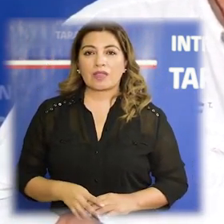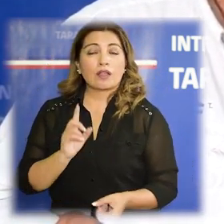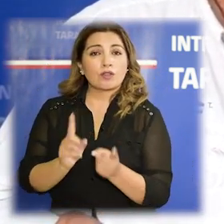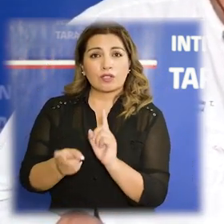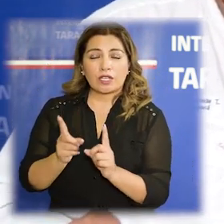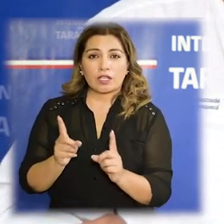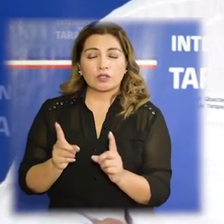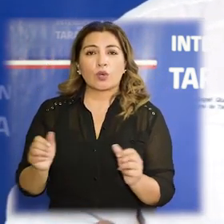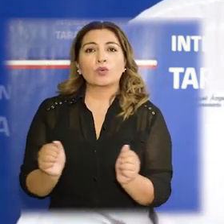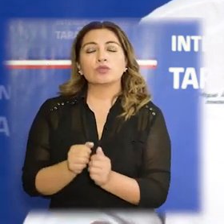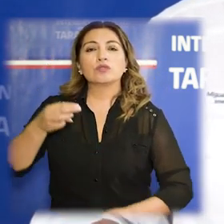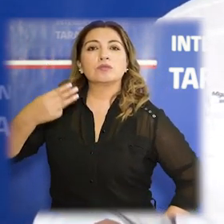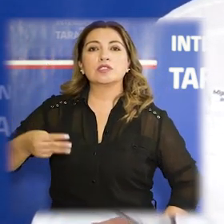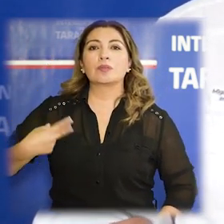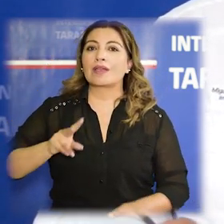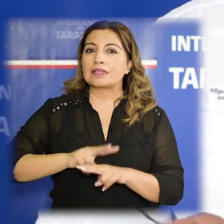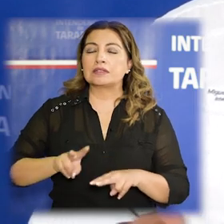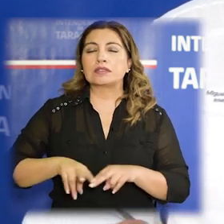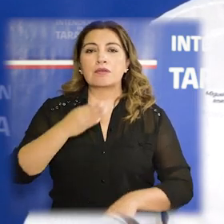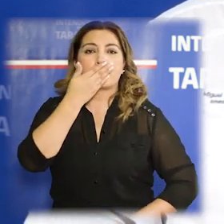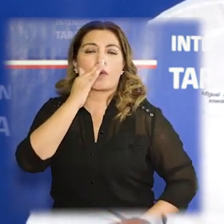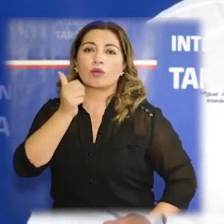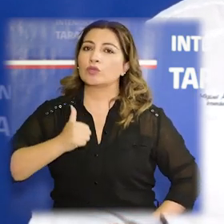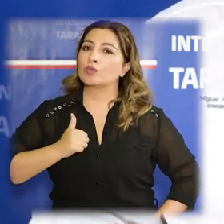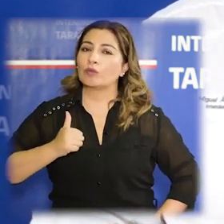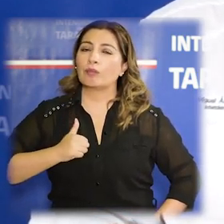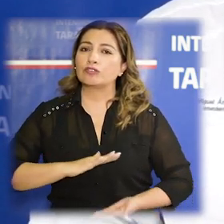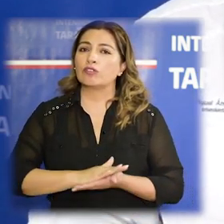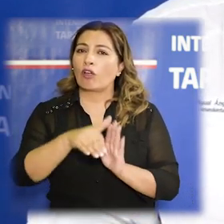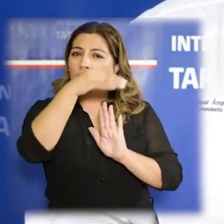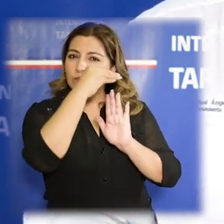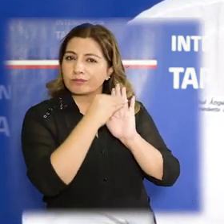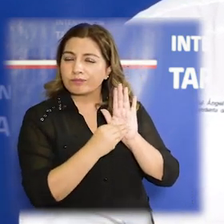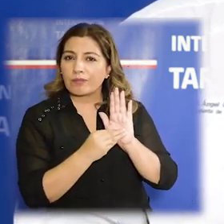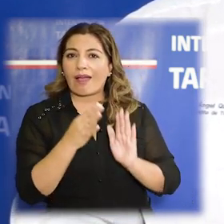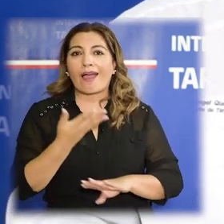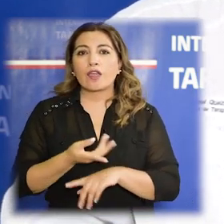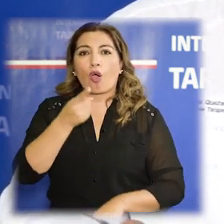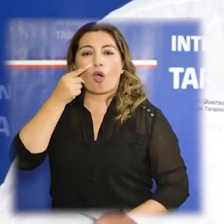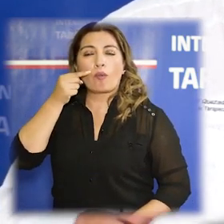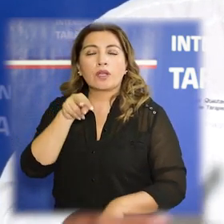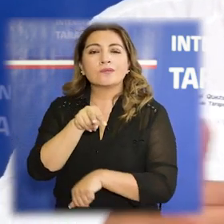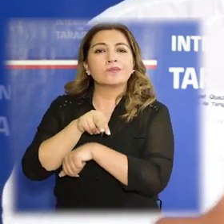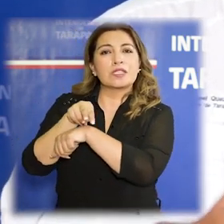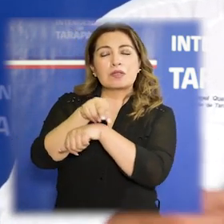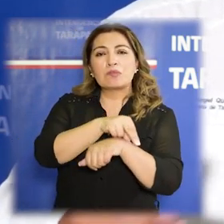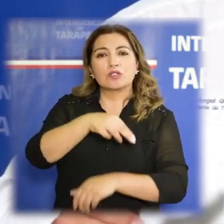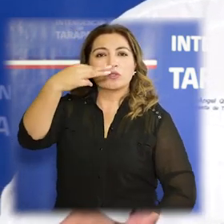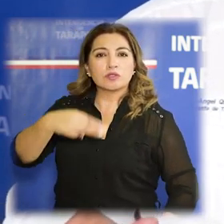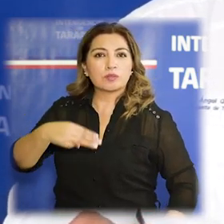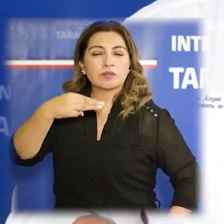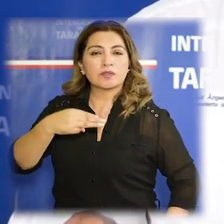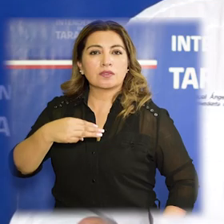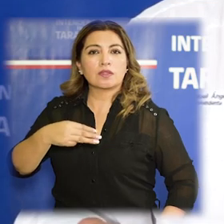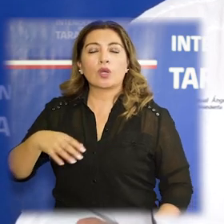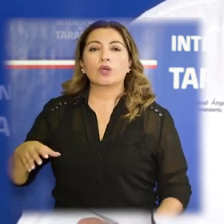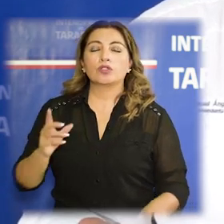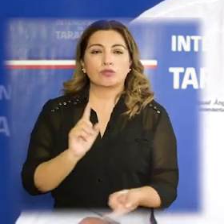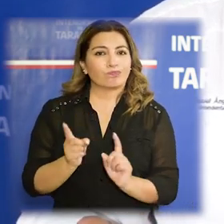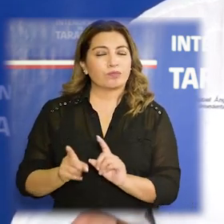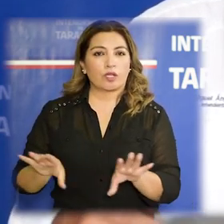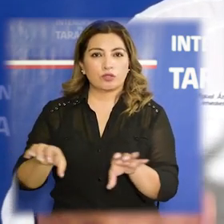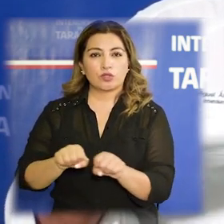Coordinación con los municipios para fortalecer el cumplimiento de estas medidas a través de inspectores municipales, los cuales están en coordinación con